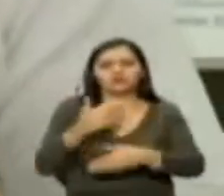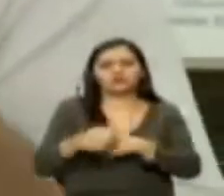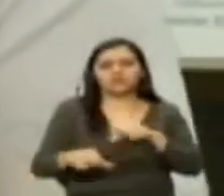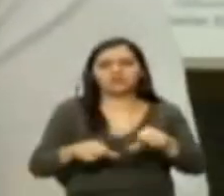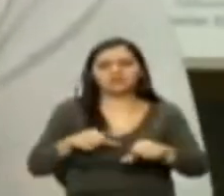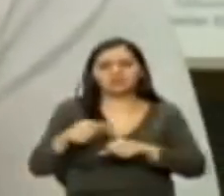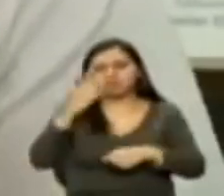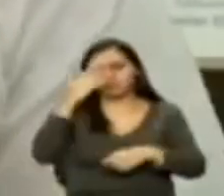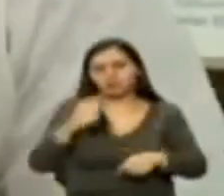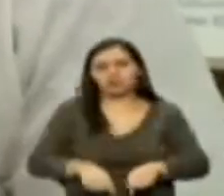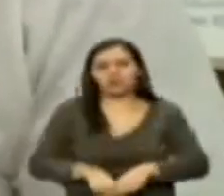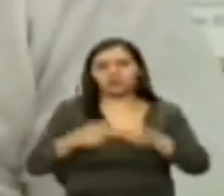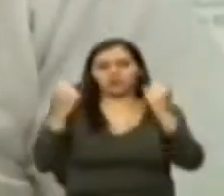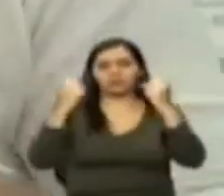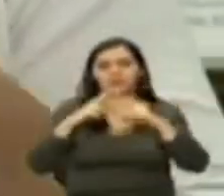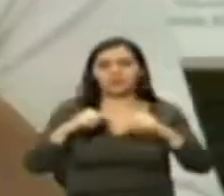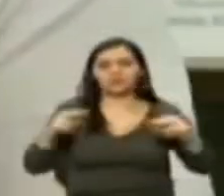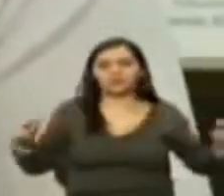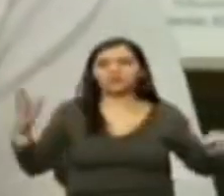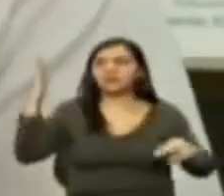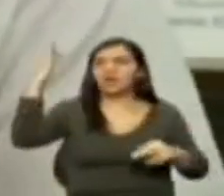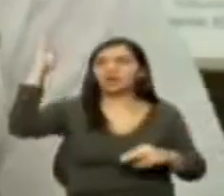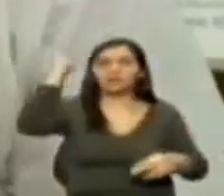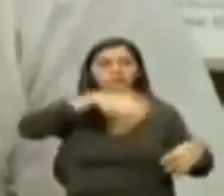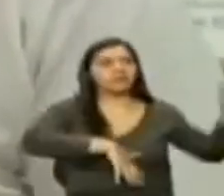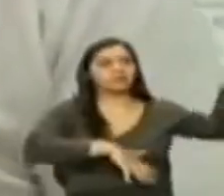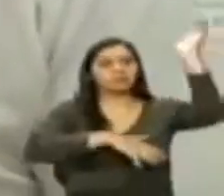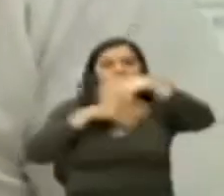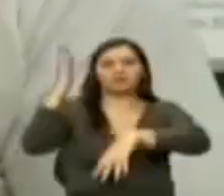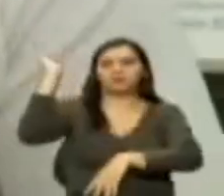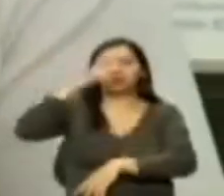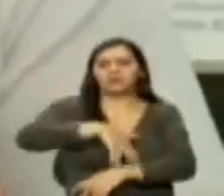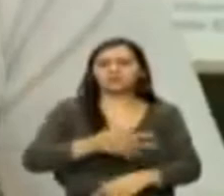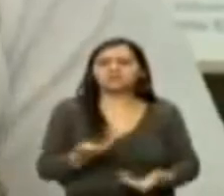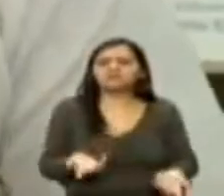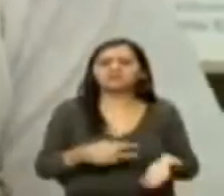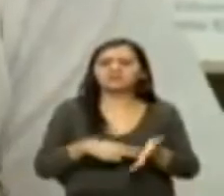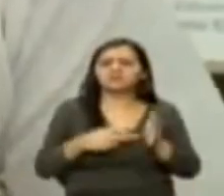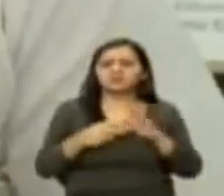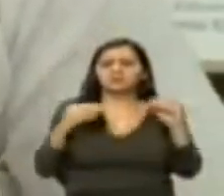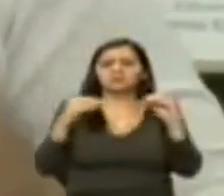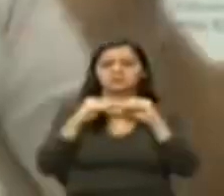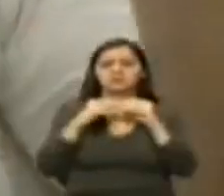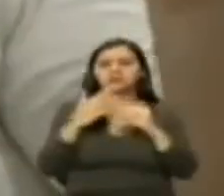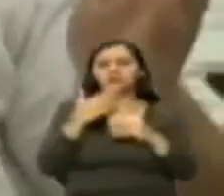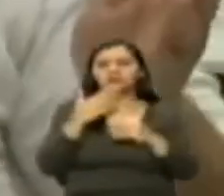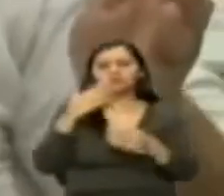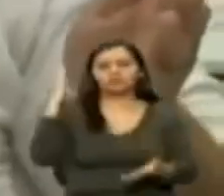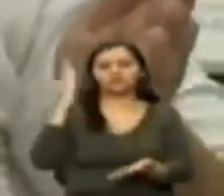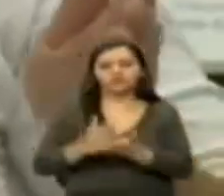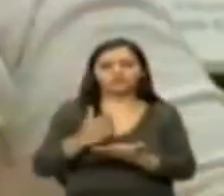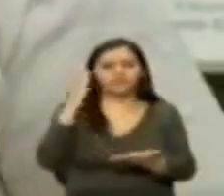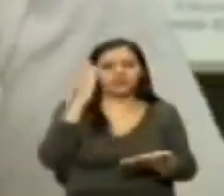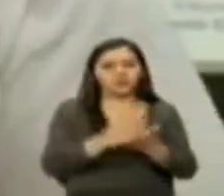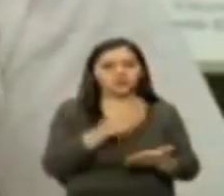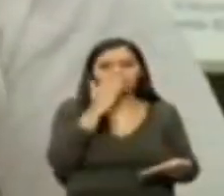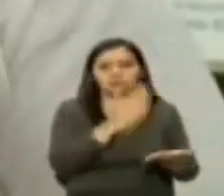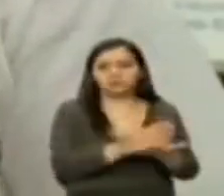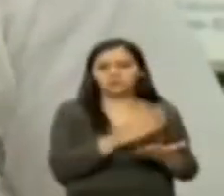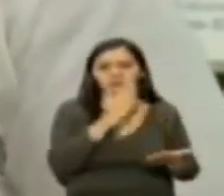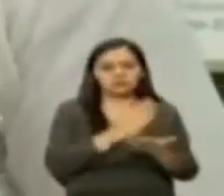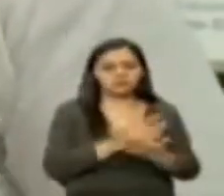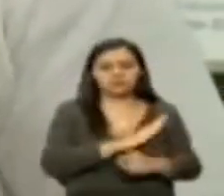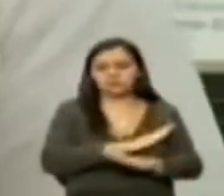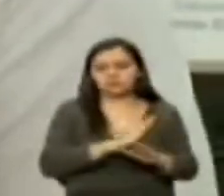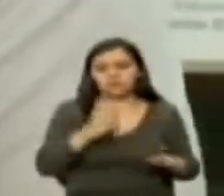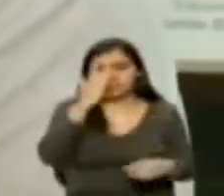por destrucción de la cobertura vegetal, por operar sin licencia ambiental y estamos coordinando con los canales pertinentes para suspender la actividad de manera inmediata